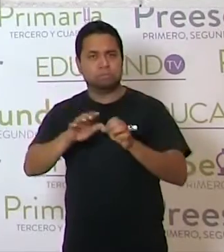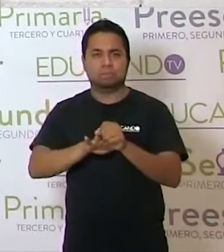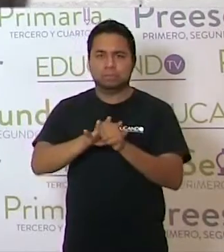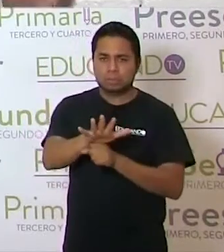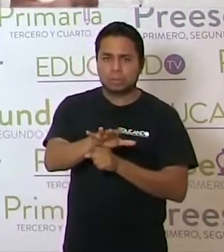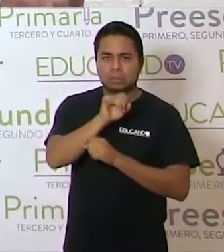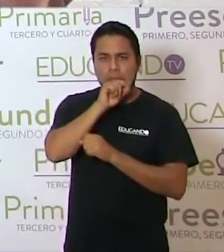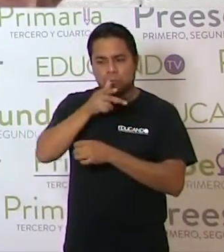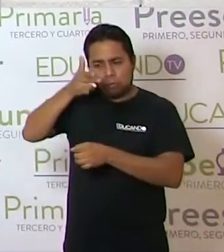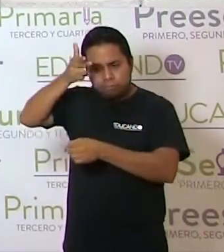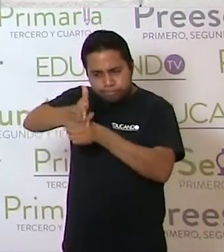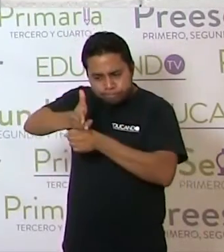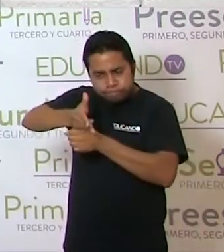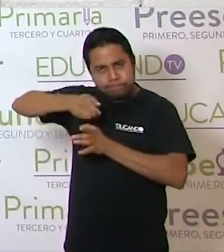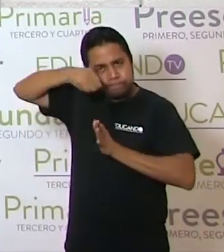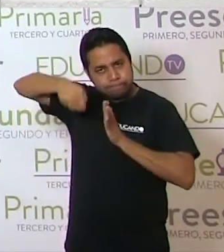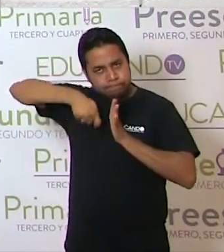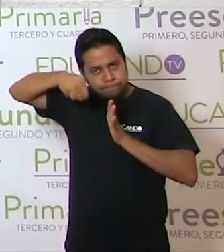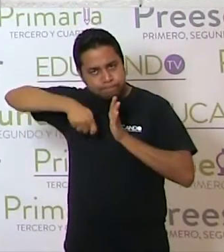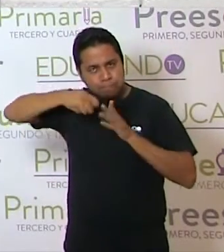camarógrafos fotógrafos